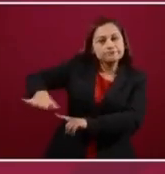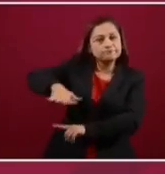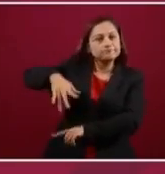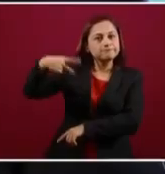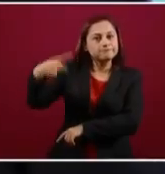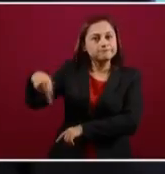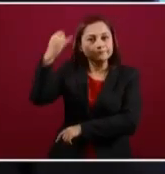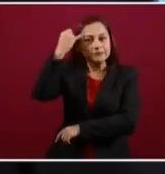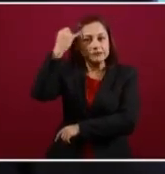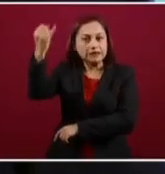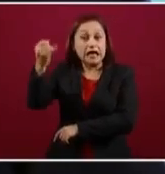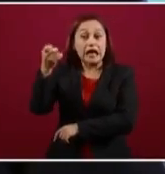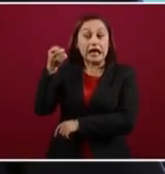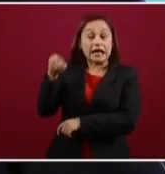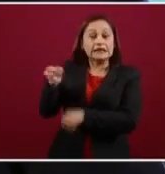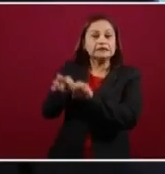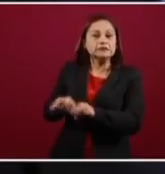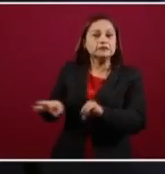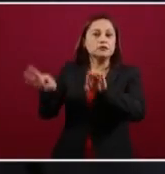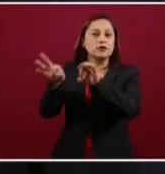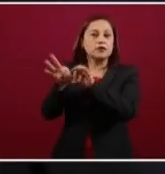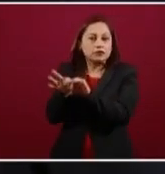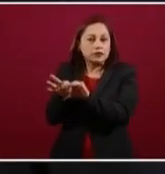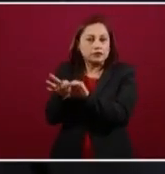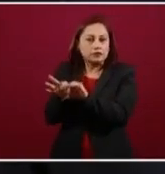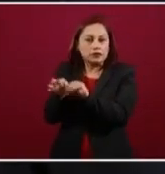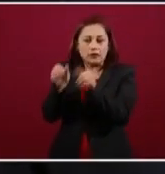es importante, no abandonarla.